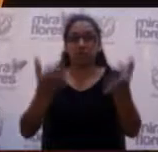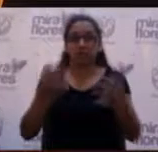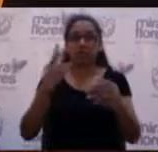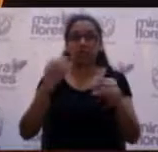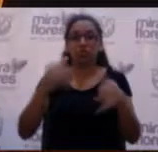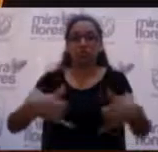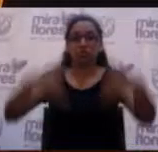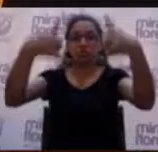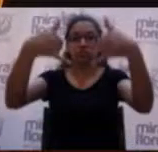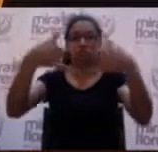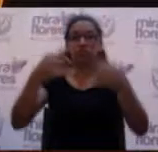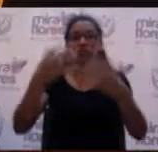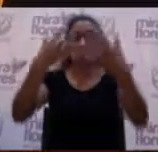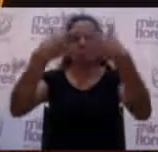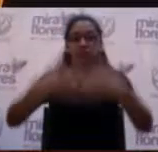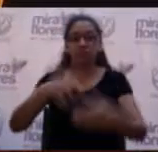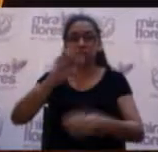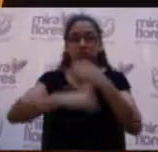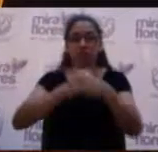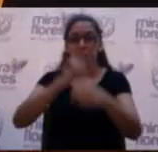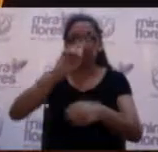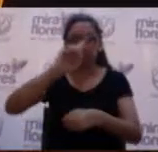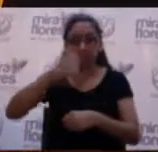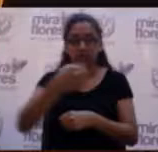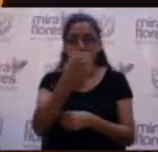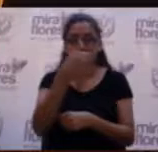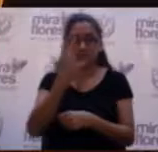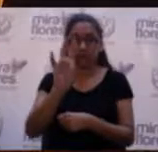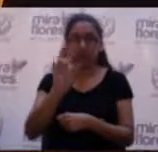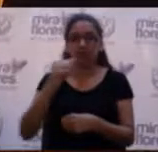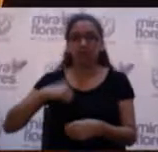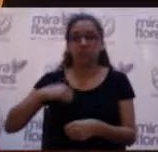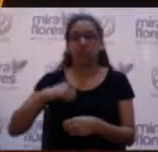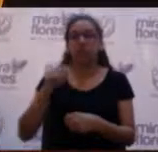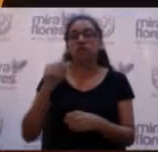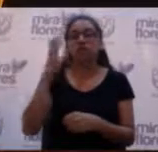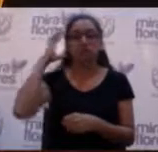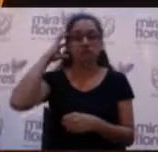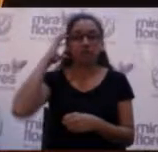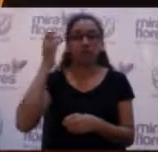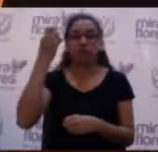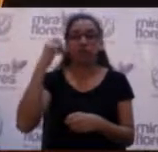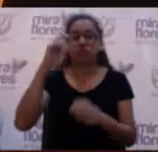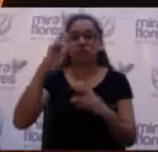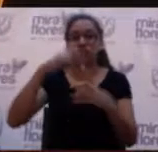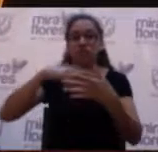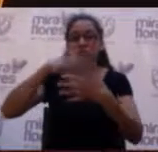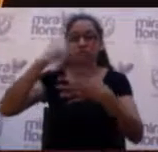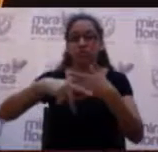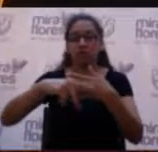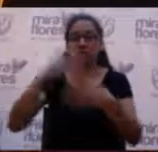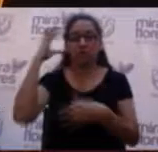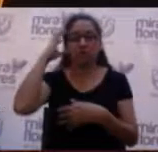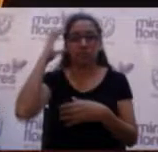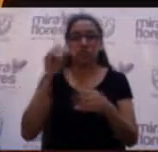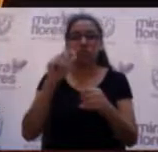el Premio Creatividad Empresarial 2017, otorgado a la Municipalidad de Miraflores por su programa Miraflores Ciudad que